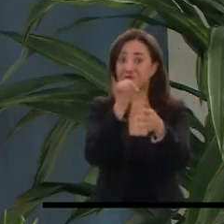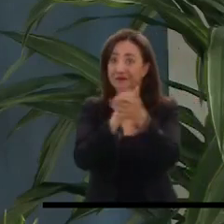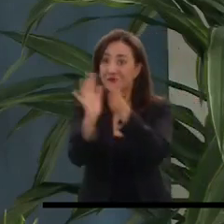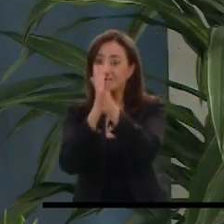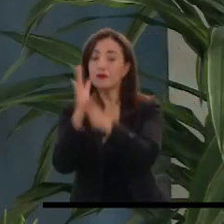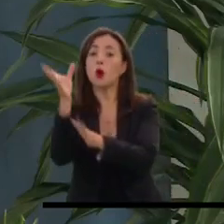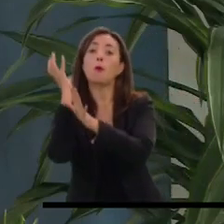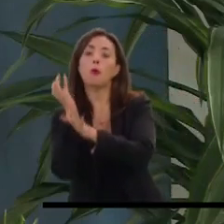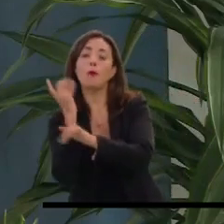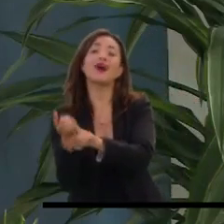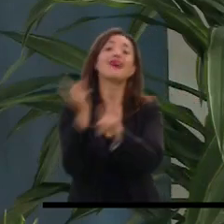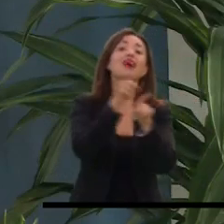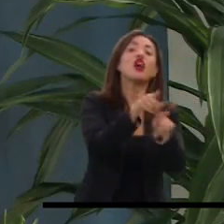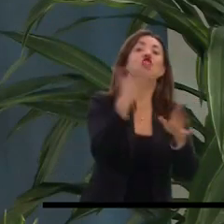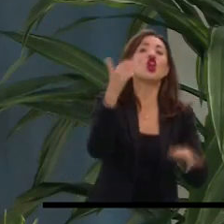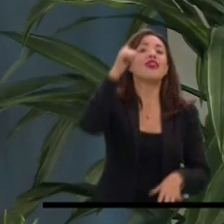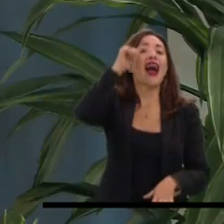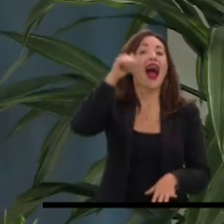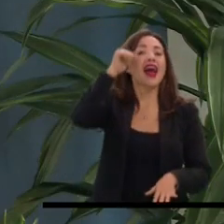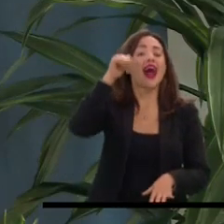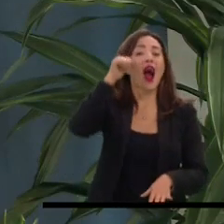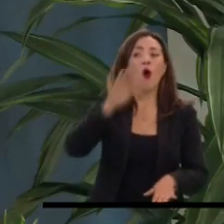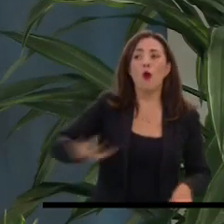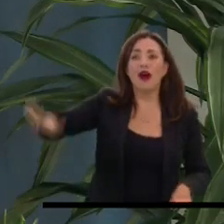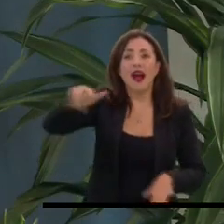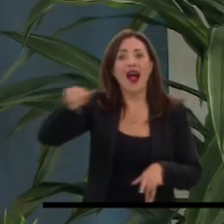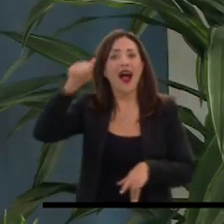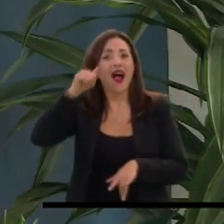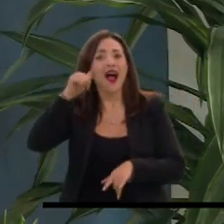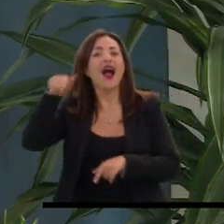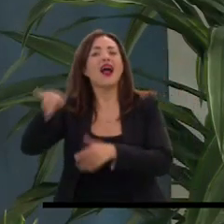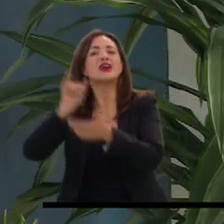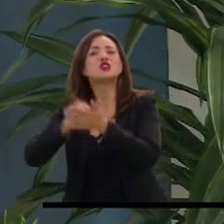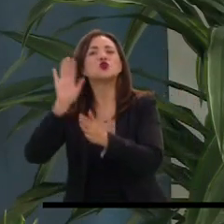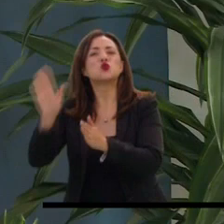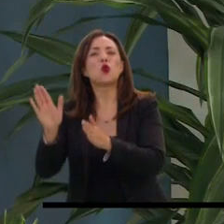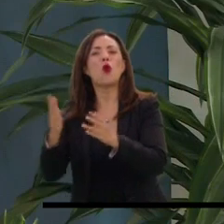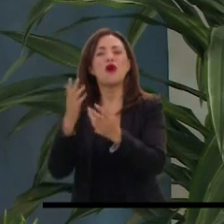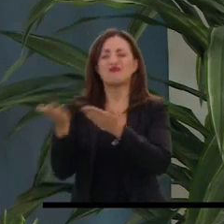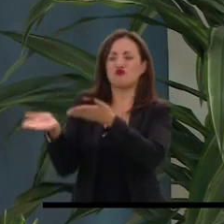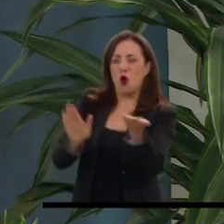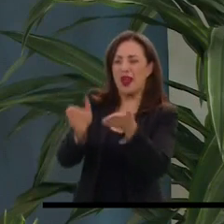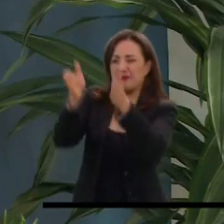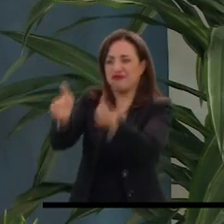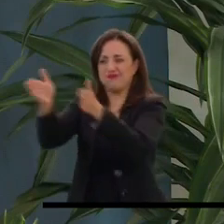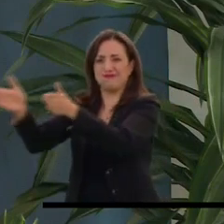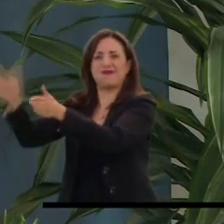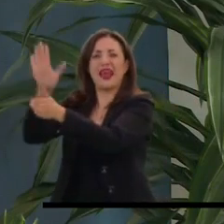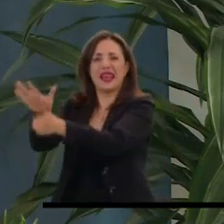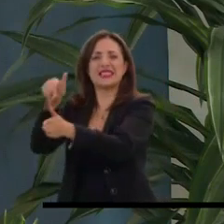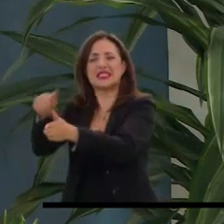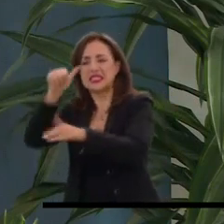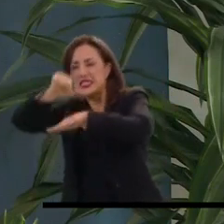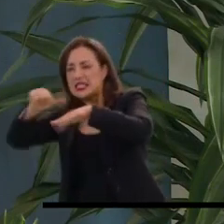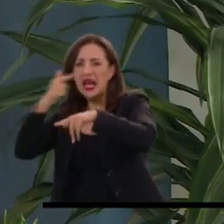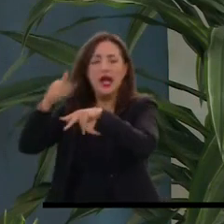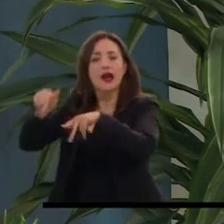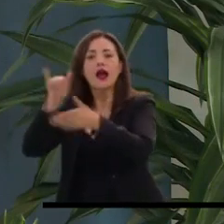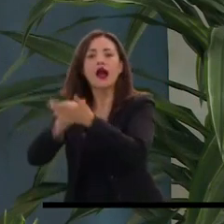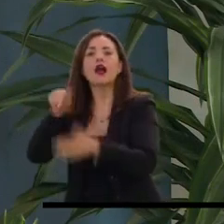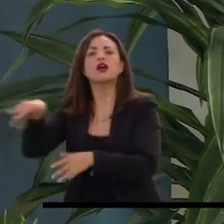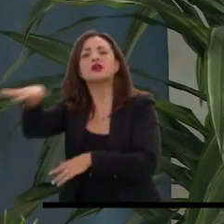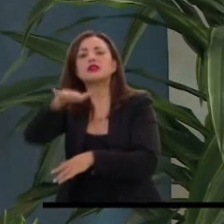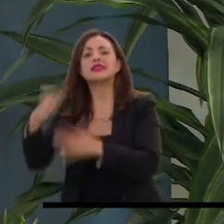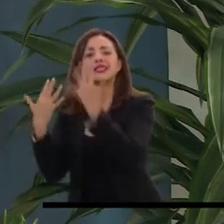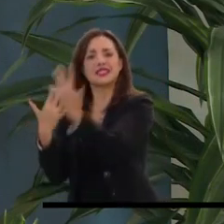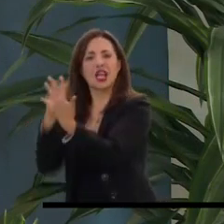Mientras tanto, en la morgue de Arauca permanecen los cuerpos de los 5 hombres que fueron asesinados en la vereda Sinaruco. Aún se desconocen